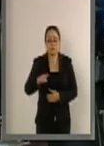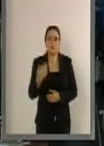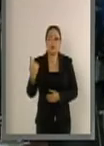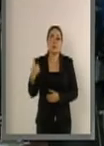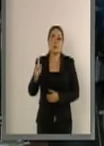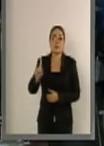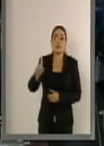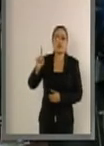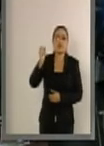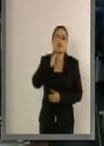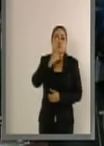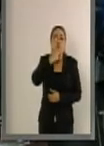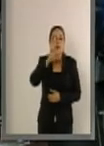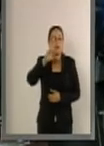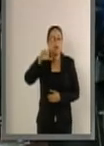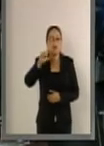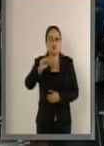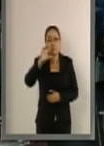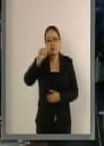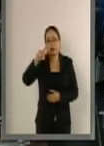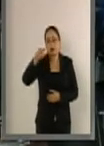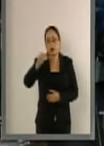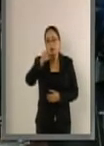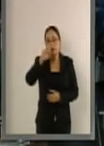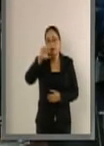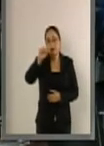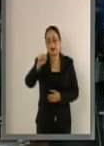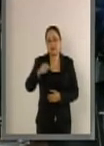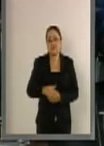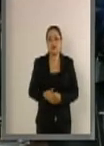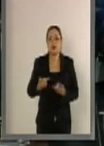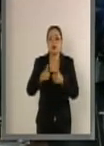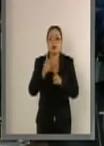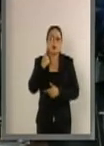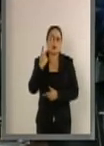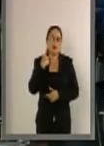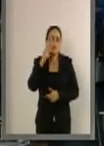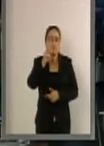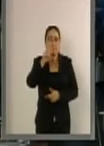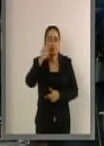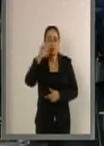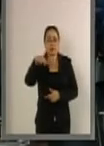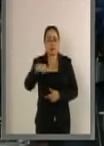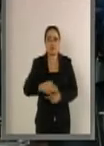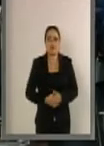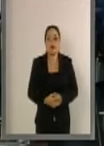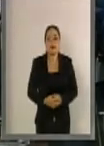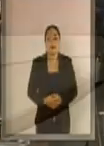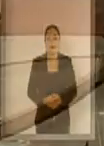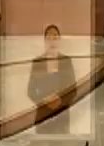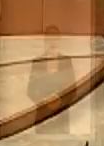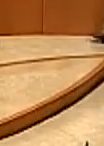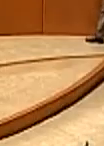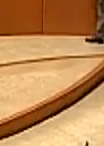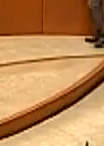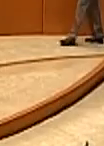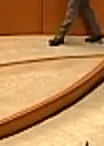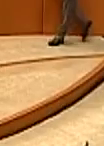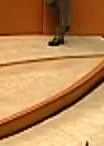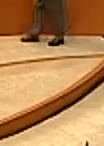Senador Carlos Alberto Puente Salas, del Partido Verde Ecologista Mexicano.